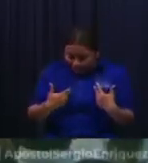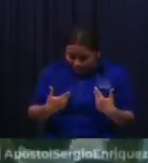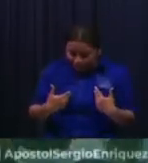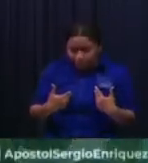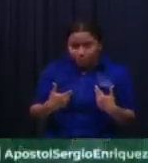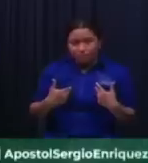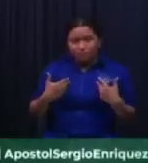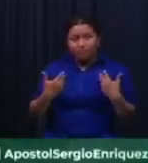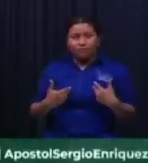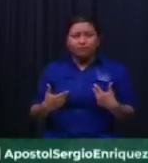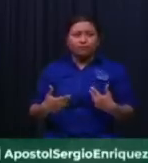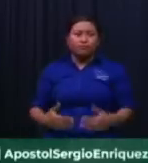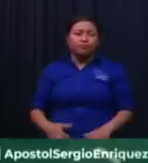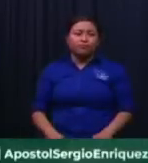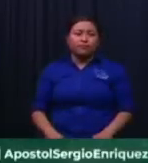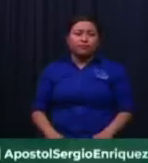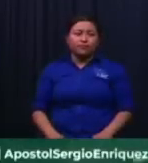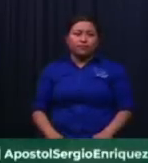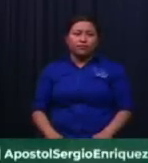de su organismo.